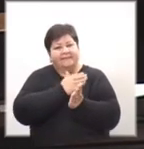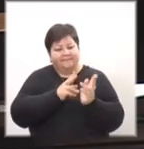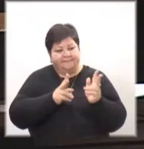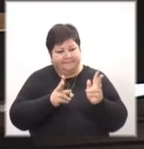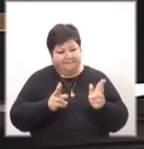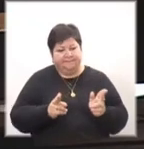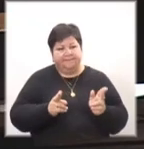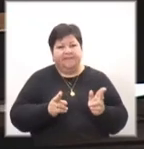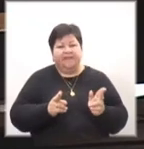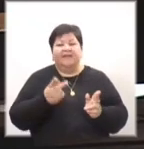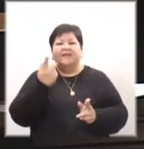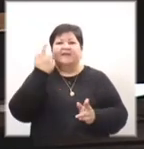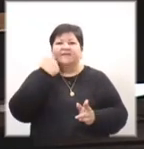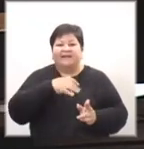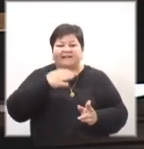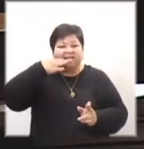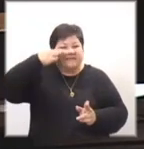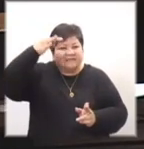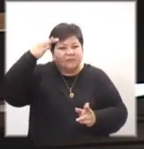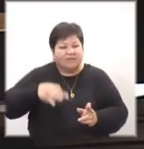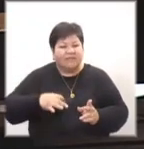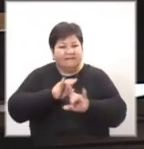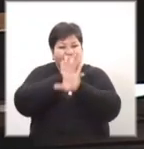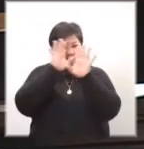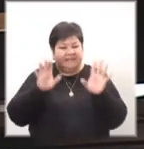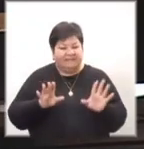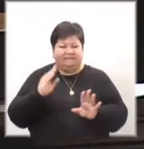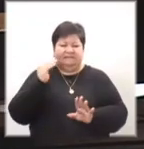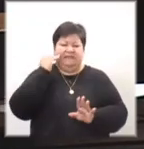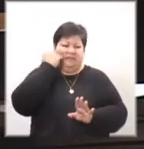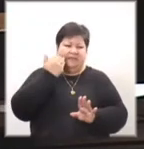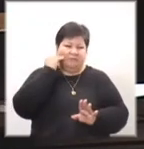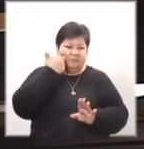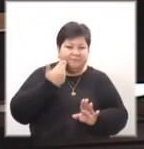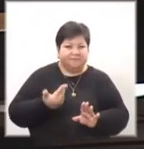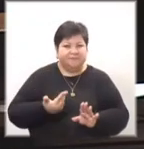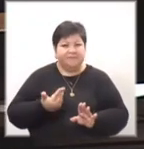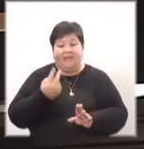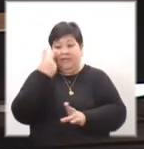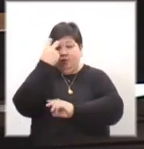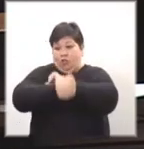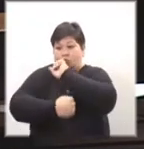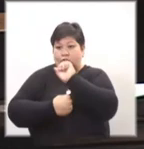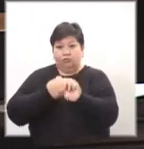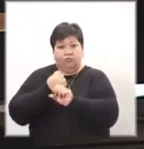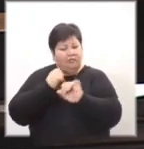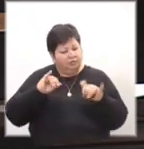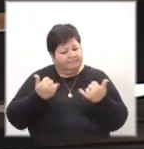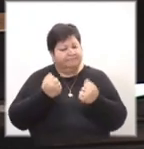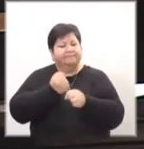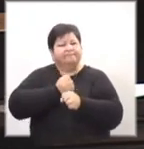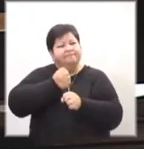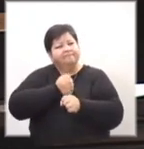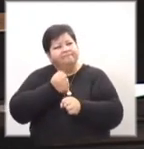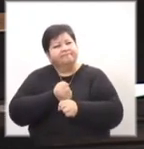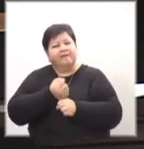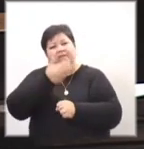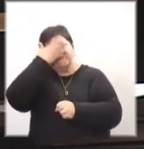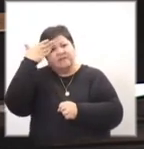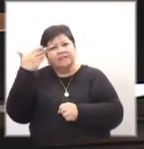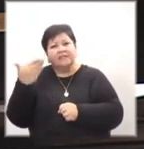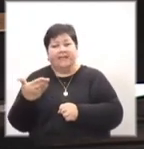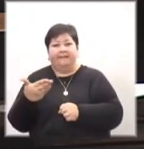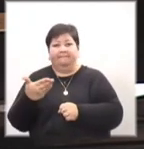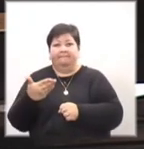de rigurosidad, transparencia y exceso de desprolijidad. En estos 2 años que llevamos de trabajo, el Frente Amplio ha